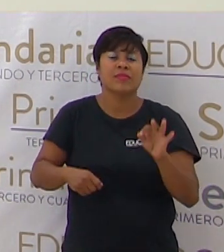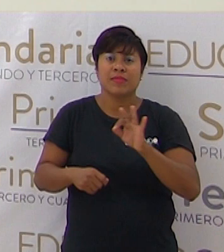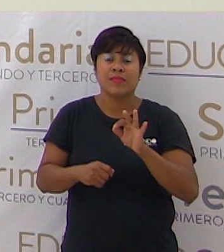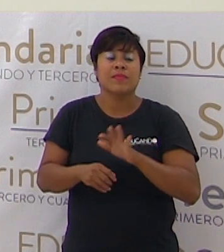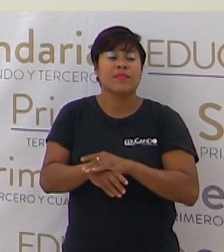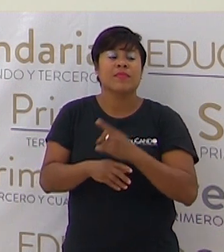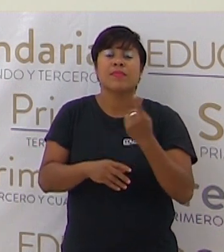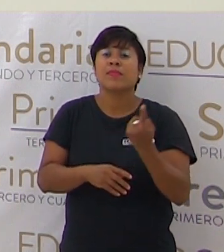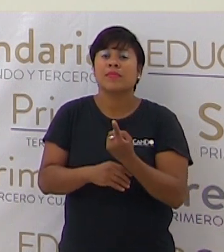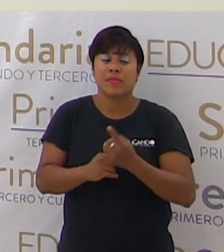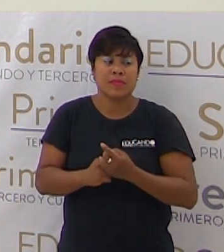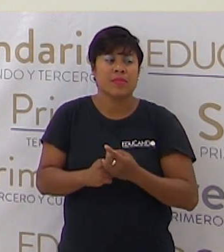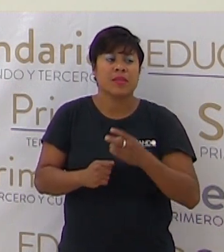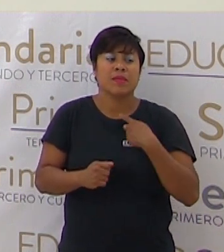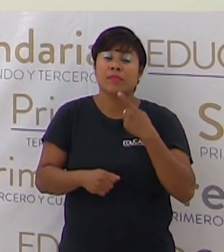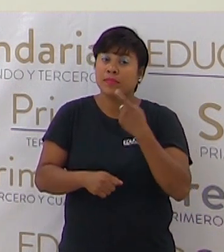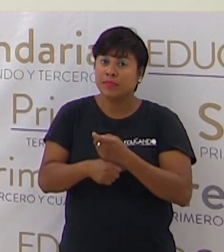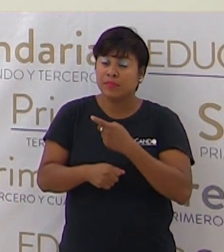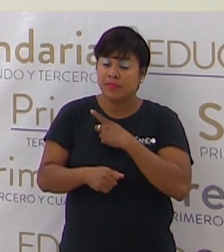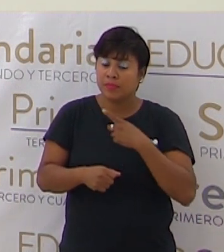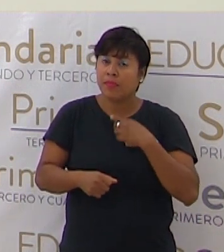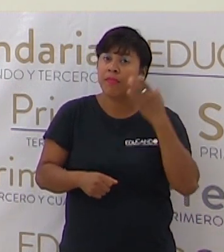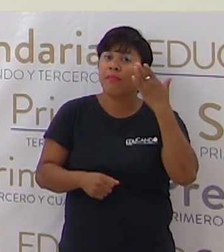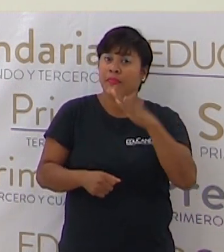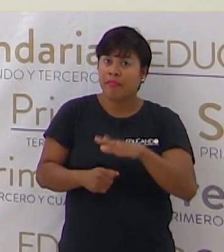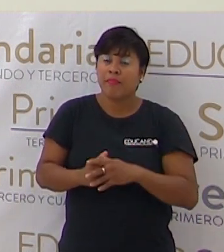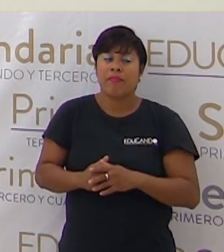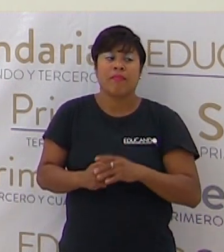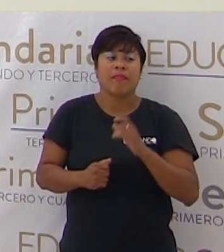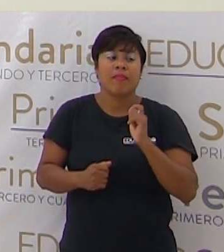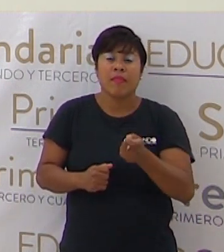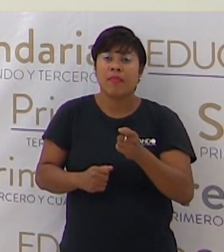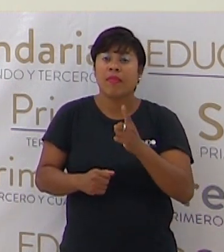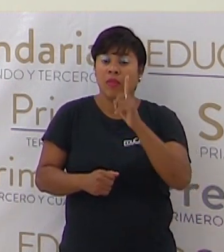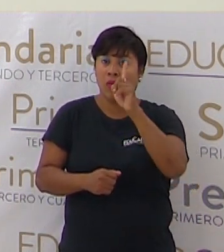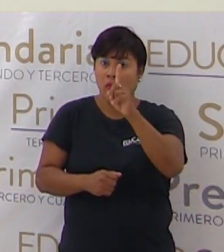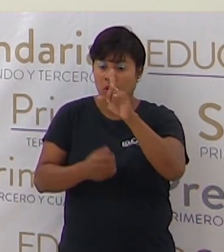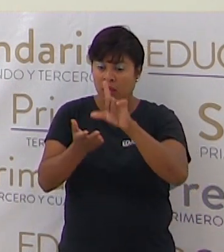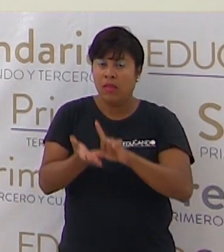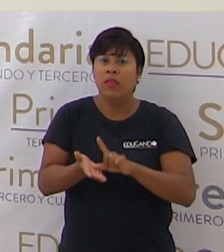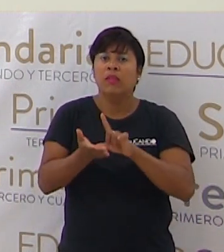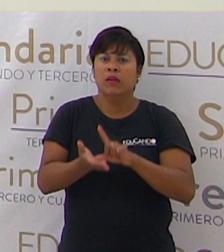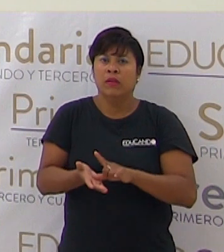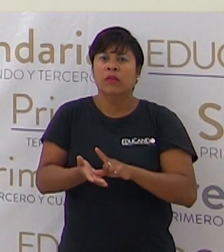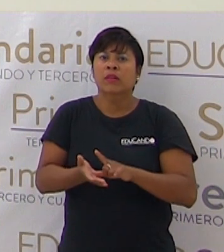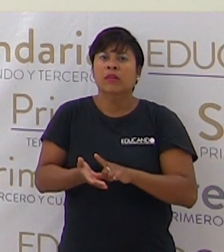qué? Porque lo primero que tengo que saber es en un litro,